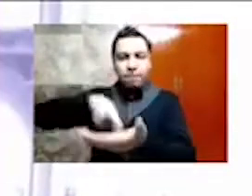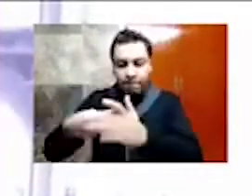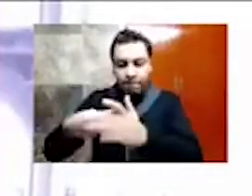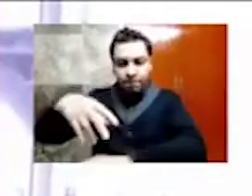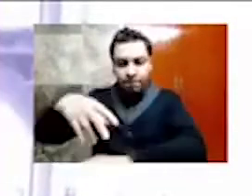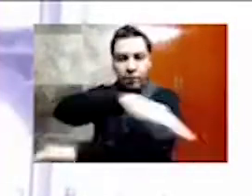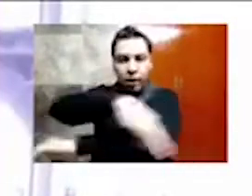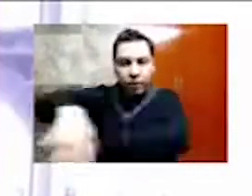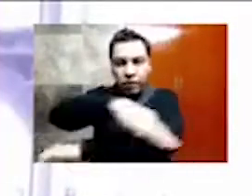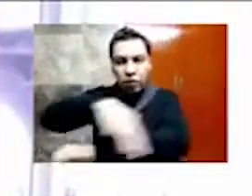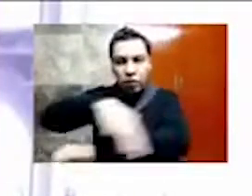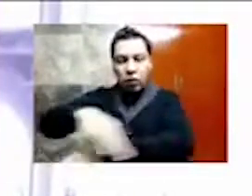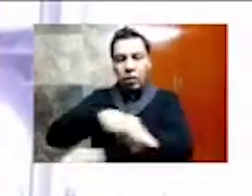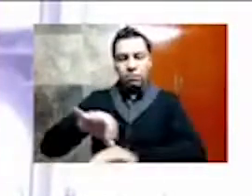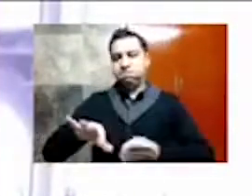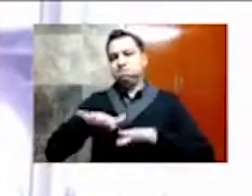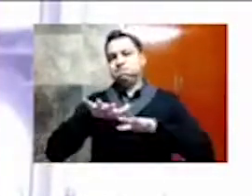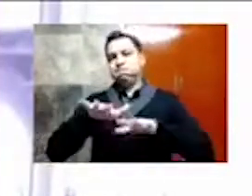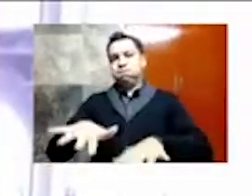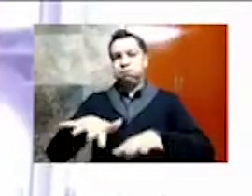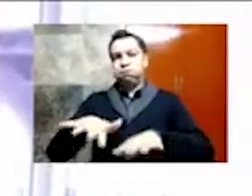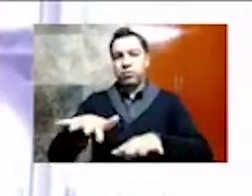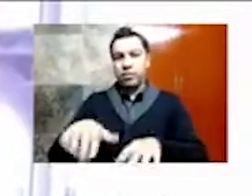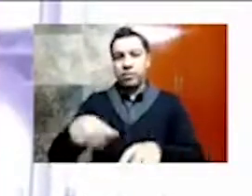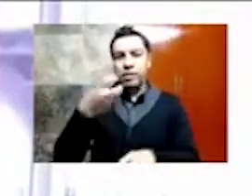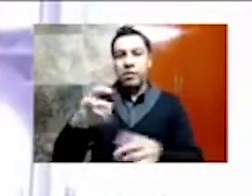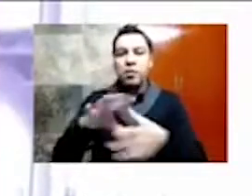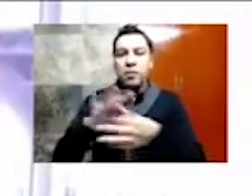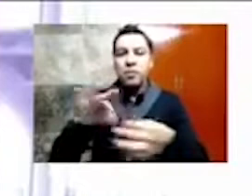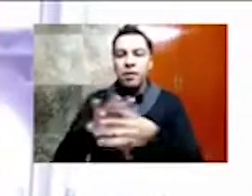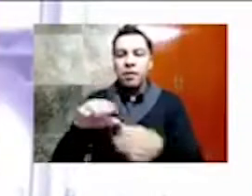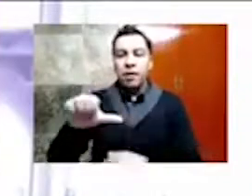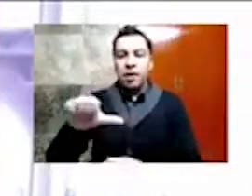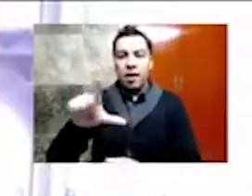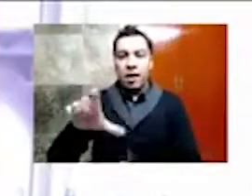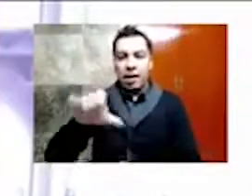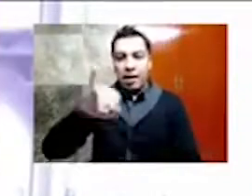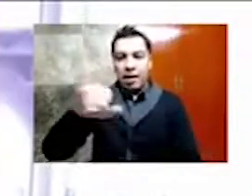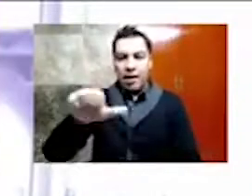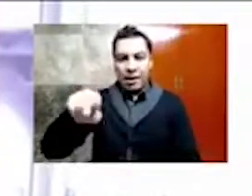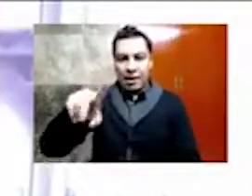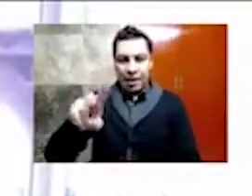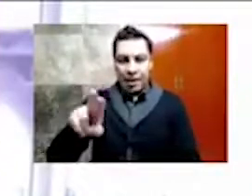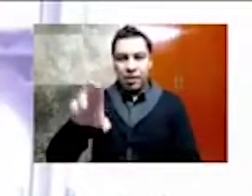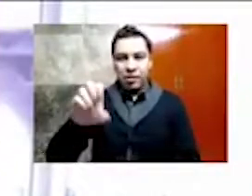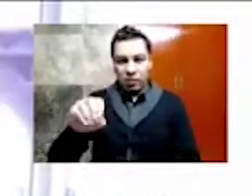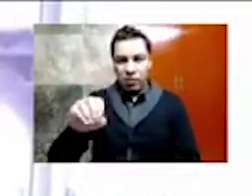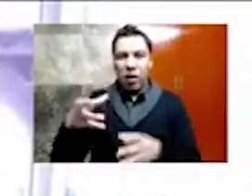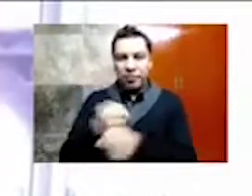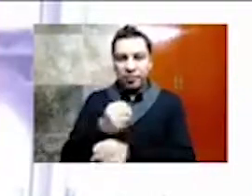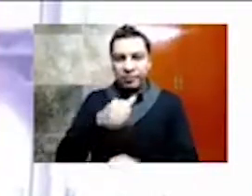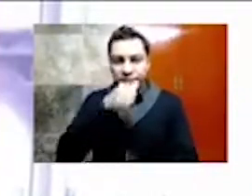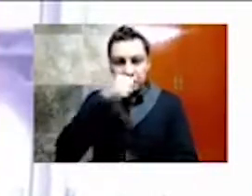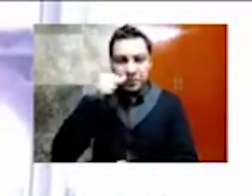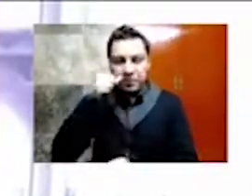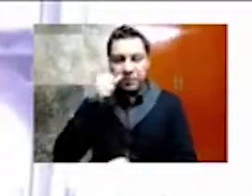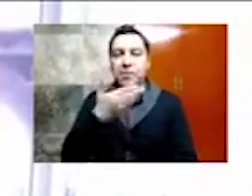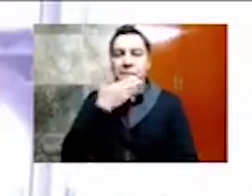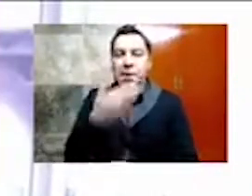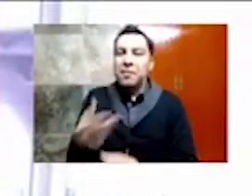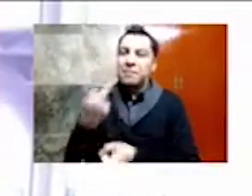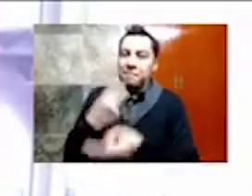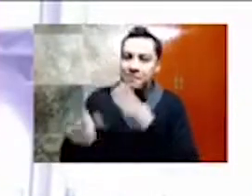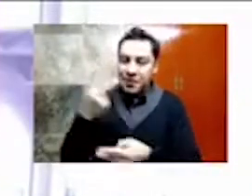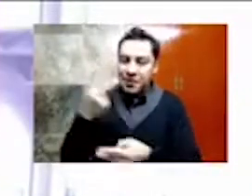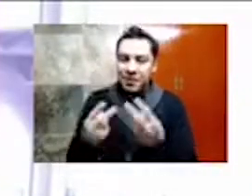cuya exposición está a cargo del doctor Alejandro Villalobos, distinguido colega de la Facultad de Arquitectura. Bienvenido, doctor Alejandro